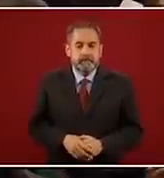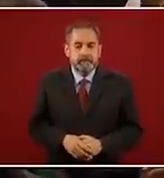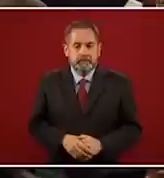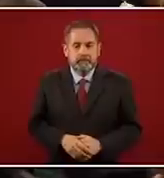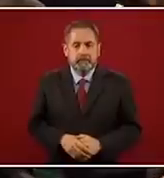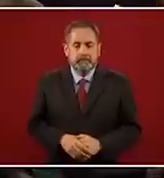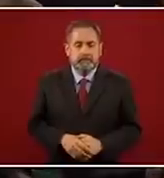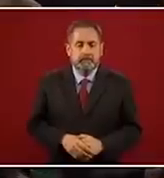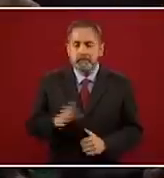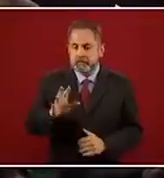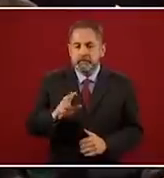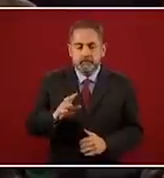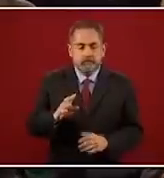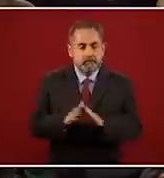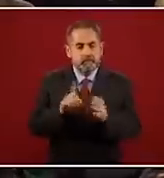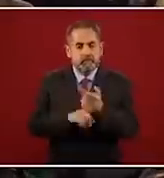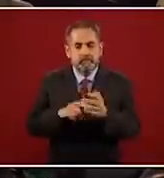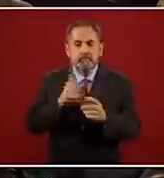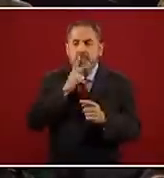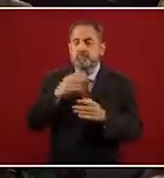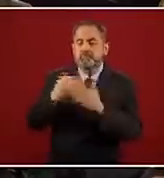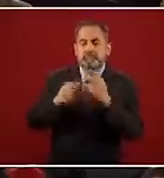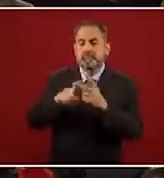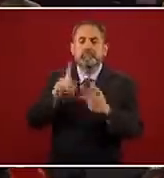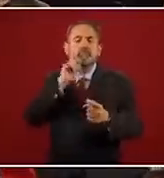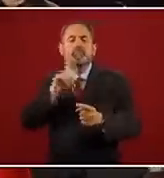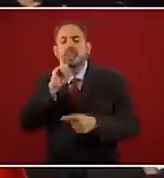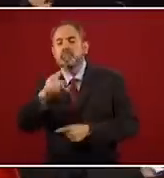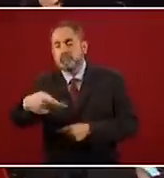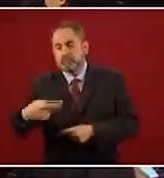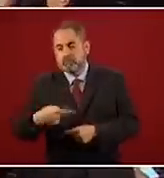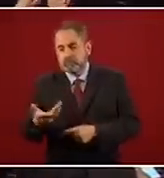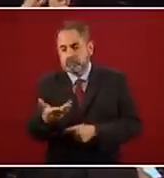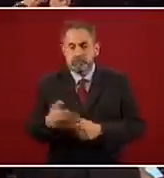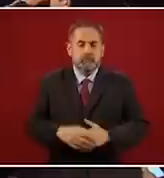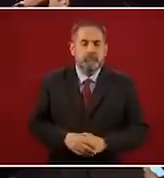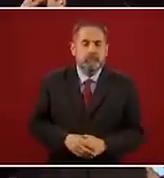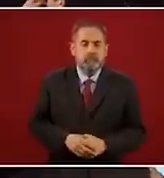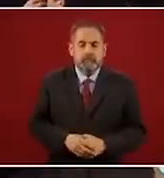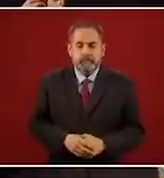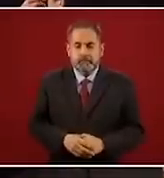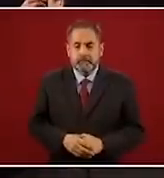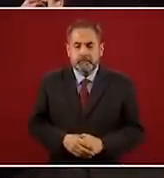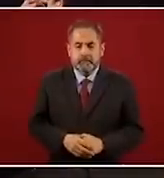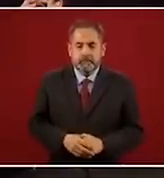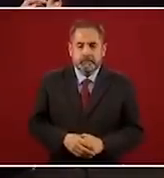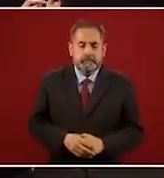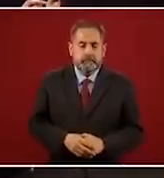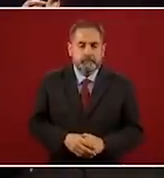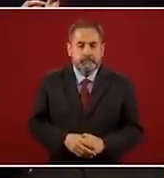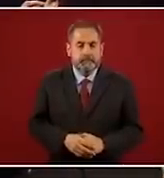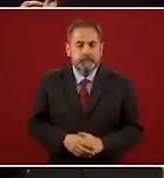No, no, vámonos con Pemex, me faltan dos preguntas. Mujer, mujer. Allá. ¿Pemex?